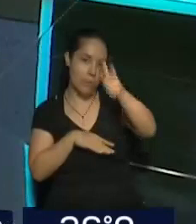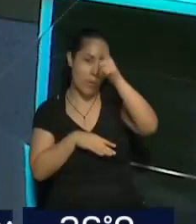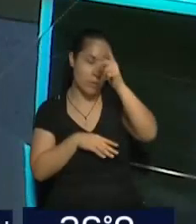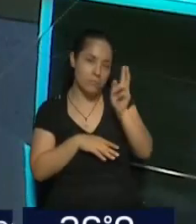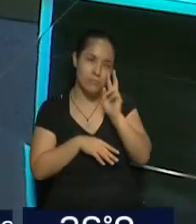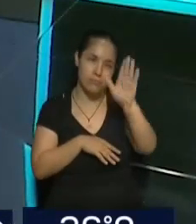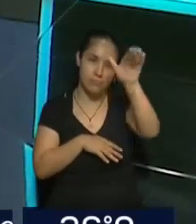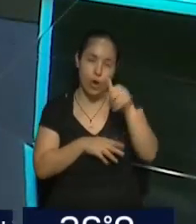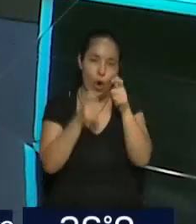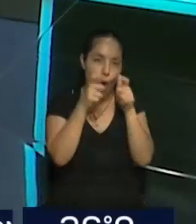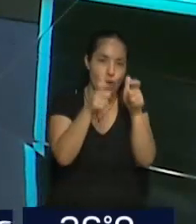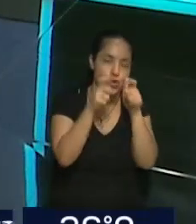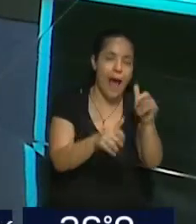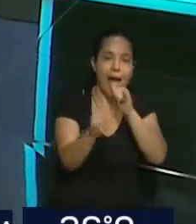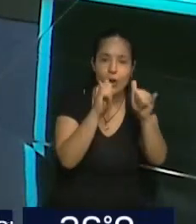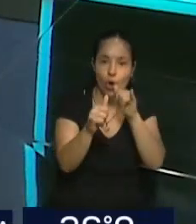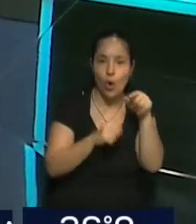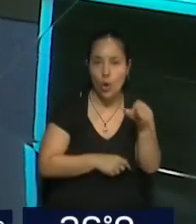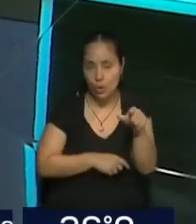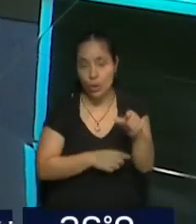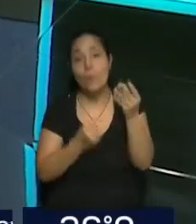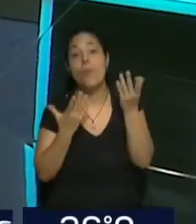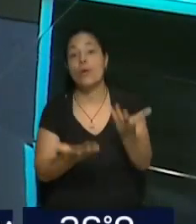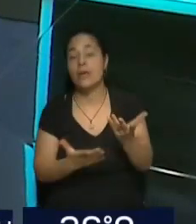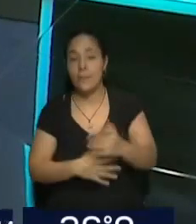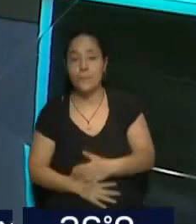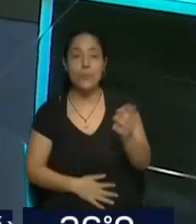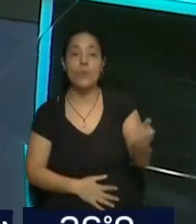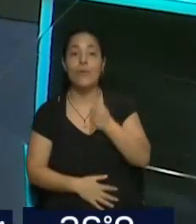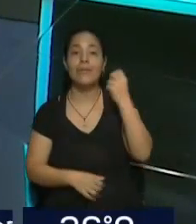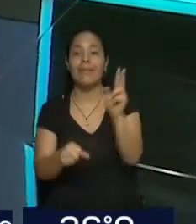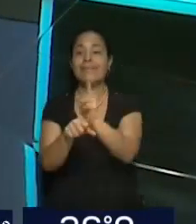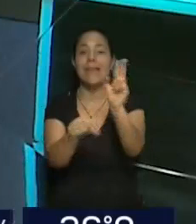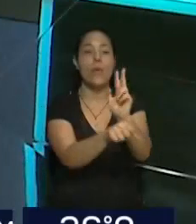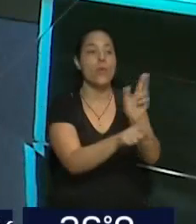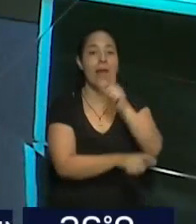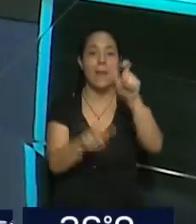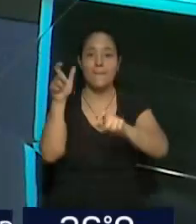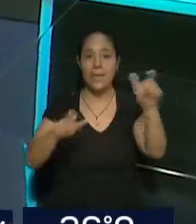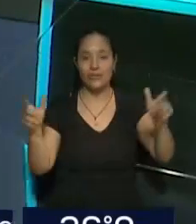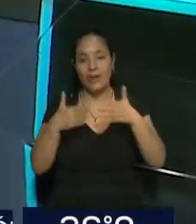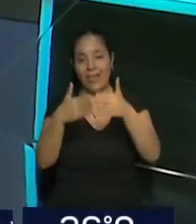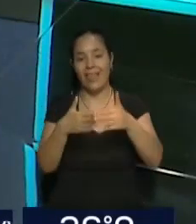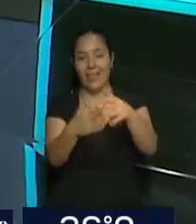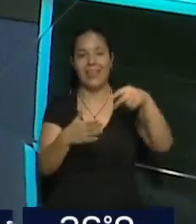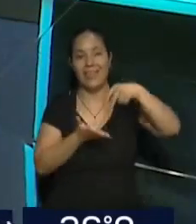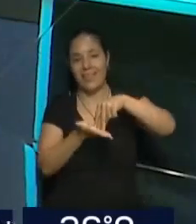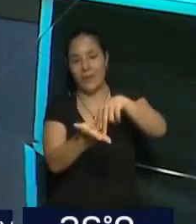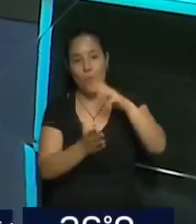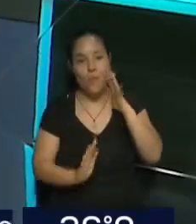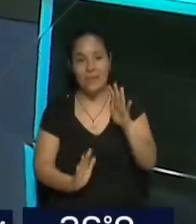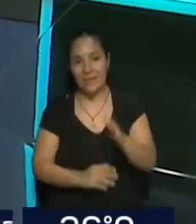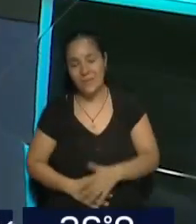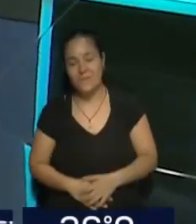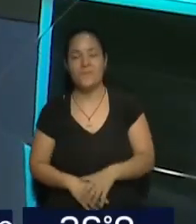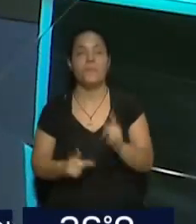uh-huh. alcoholemia, porque se entiende que es fundamental para la seguridad de los navegantes. Además, en la próxima